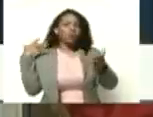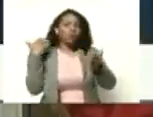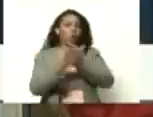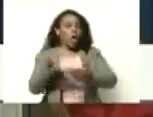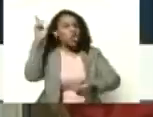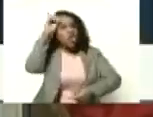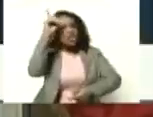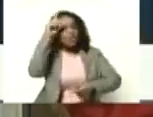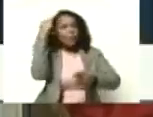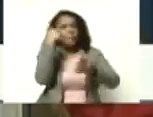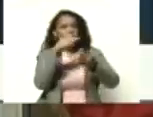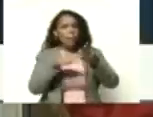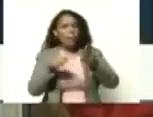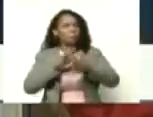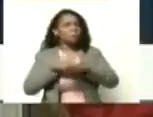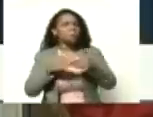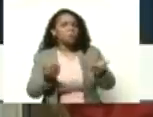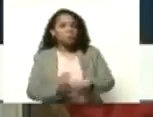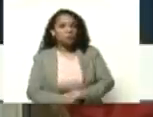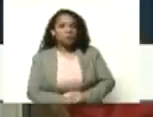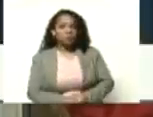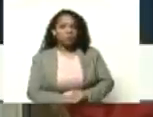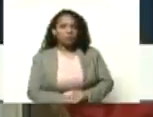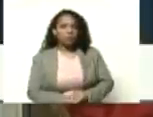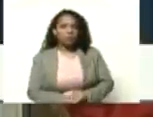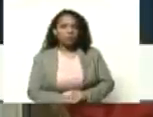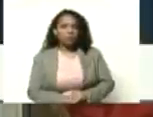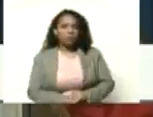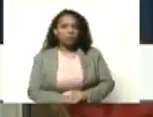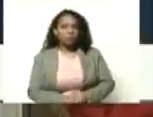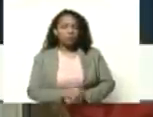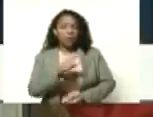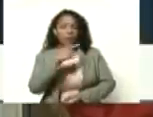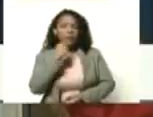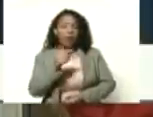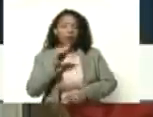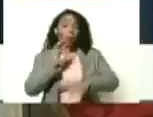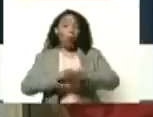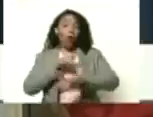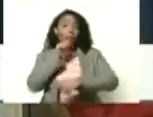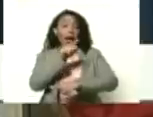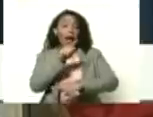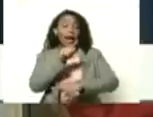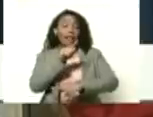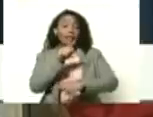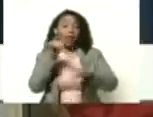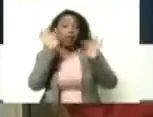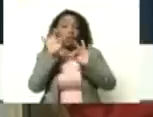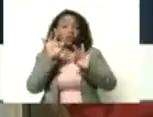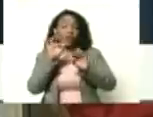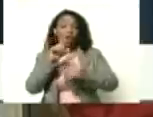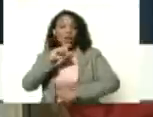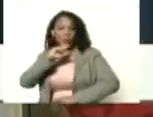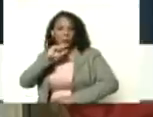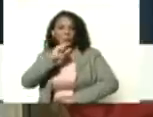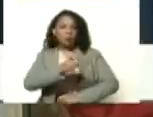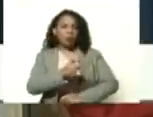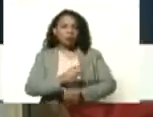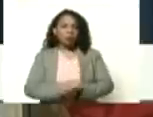etcétera y refiere y dice bueno se fue una pase factura una venganza